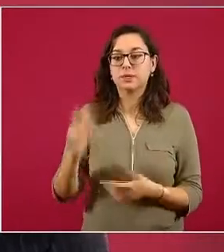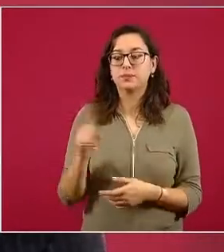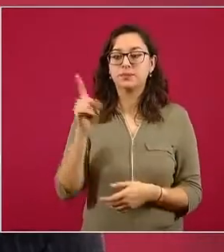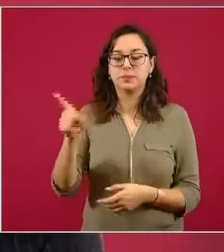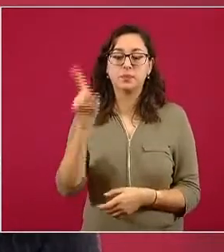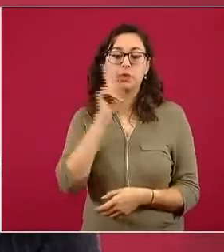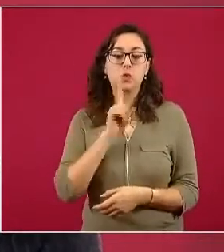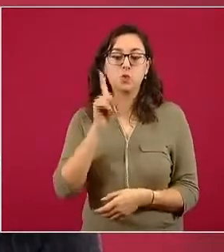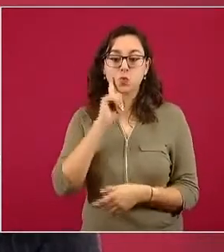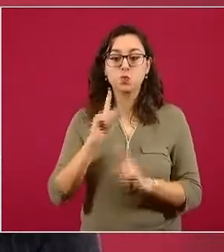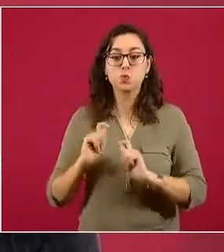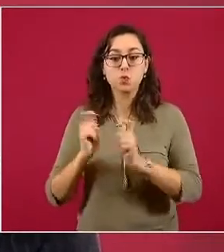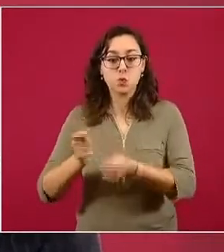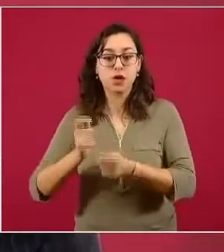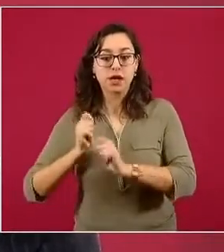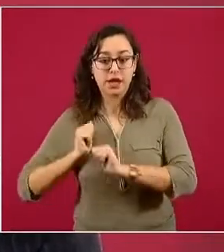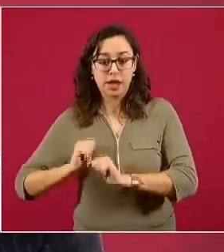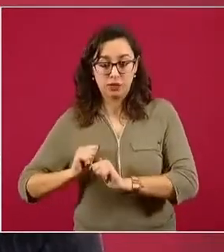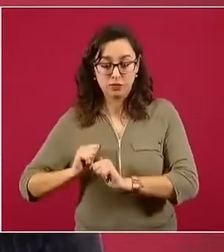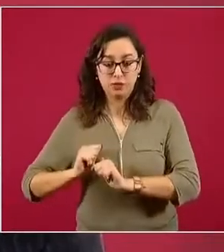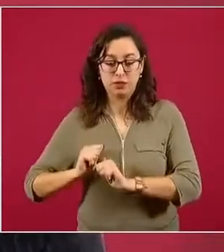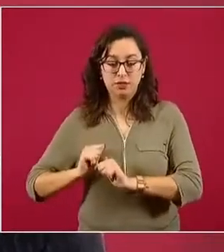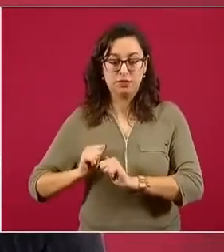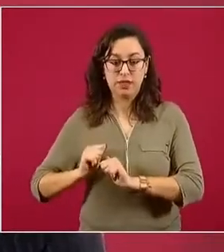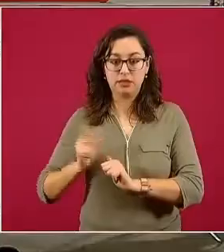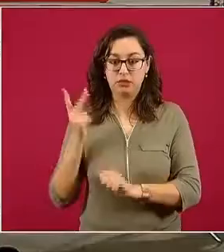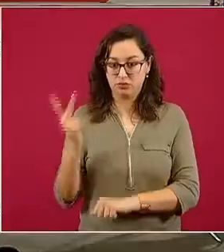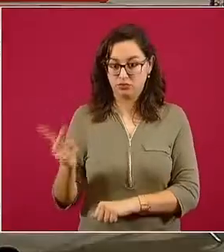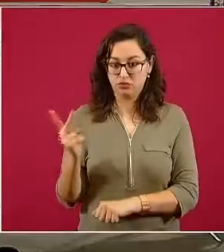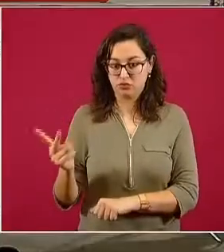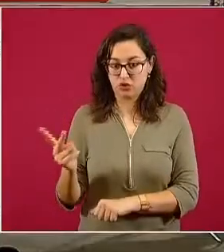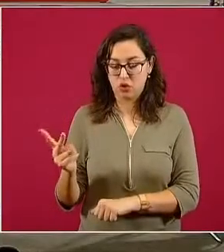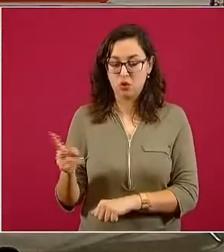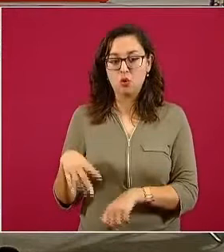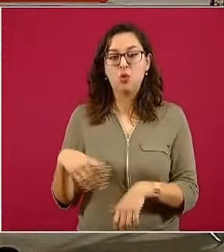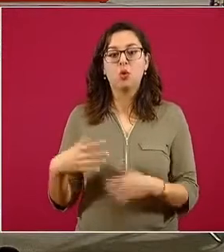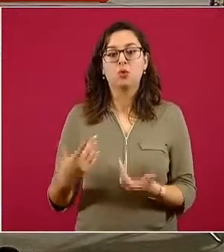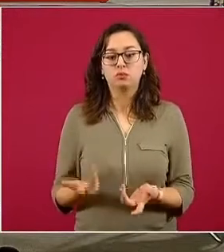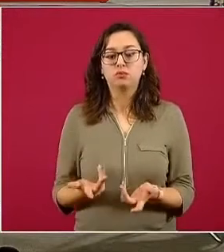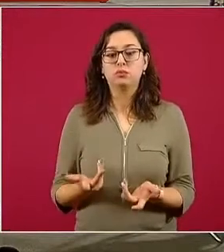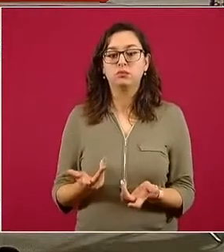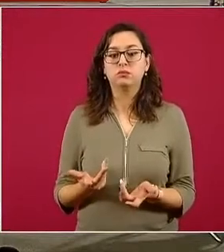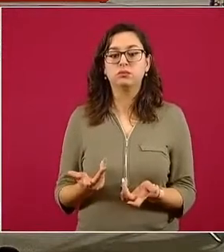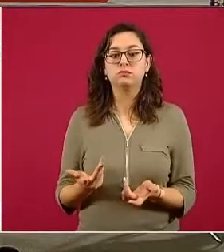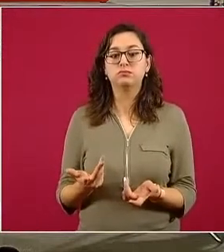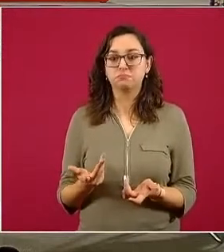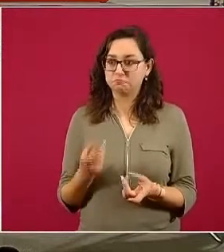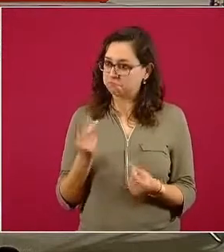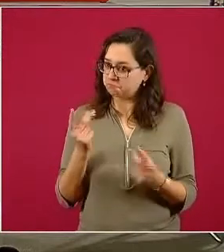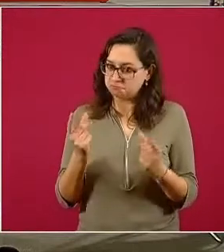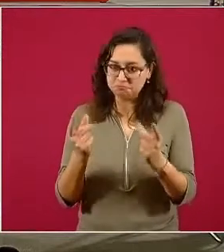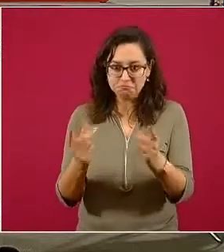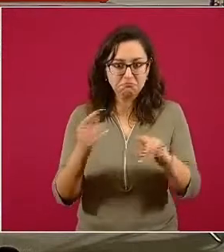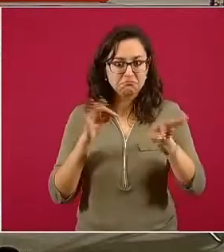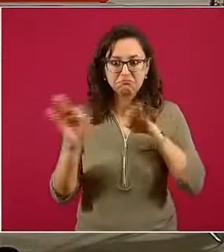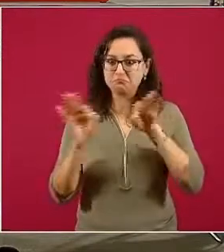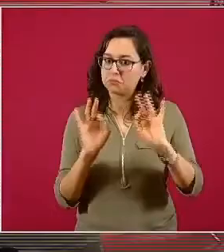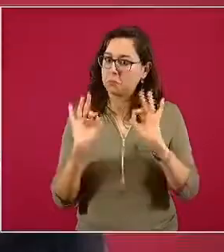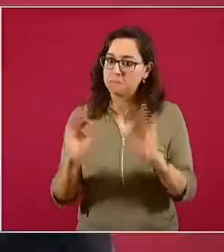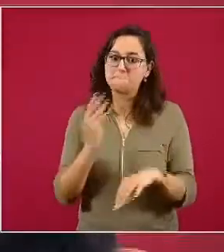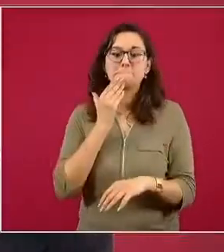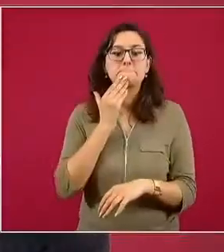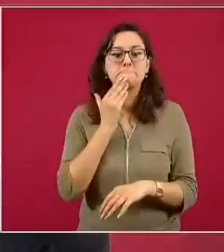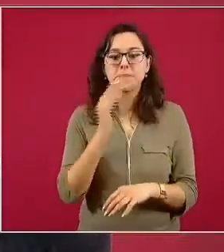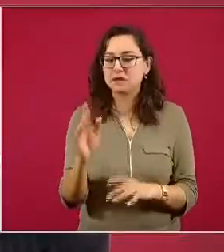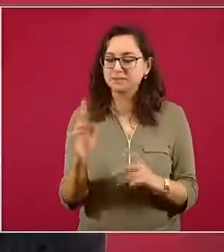sanitaria, de operación sanitaria y de control analítico y ampliación de cobertura, CAYAC, están haciendo un trabajo fabuloso, excelente,